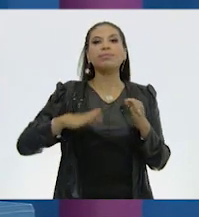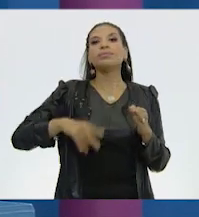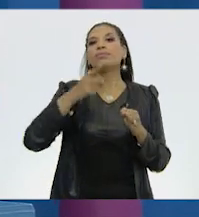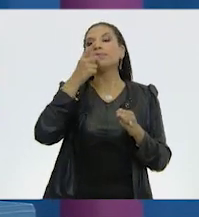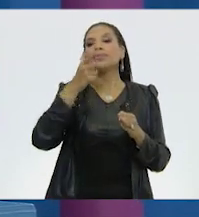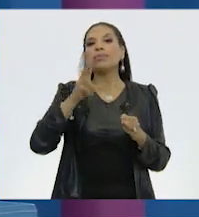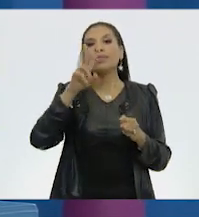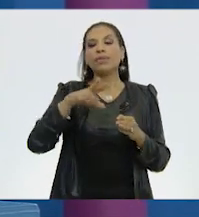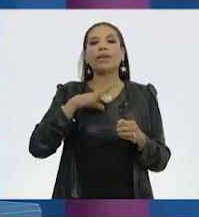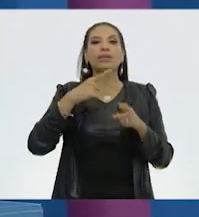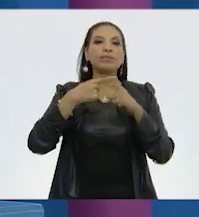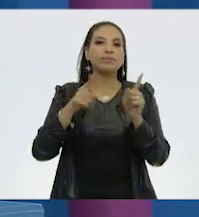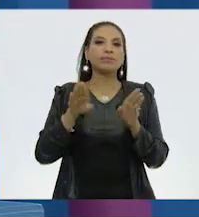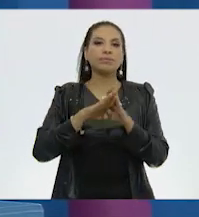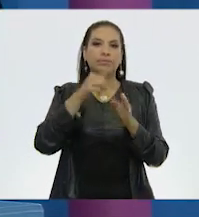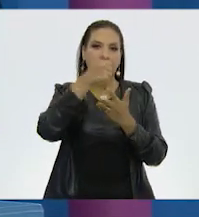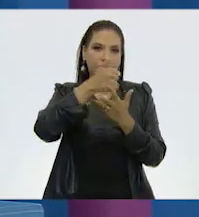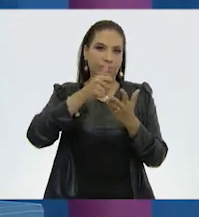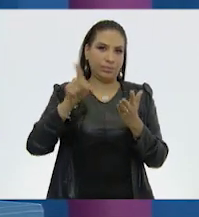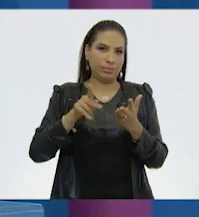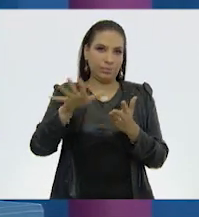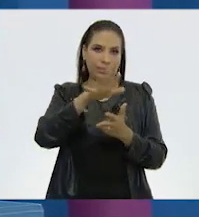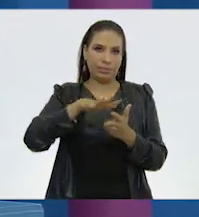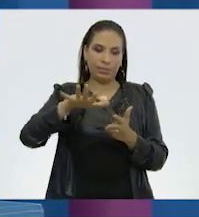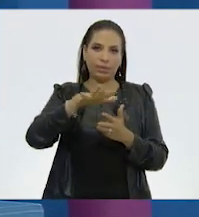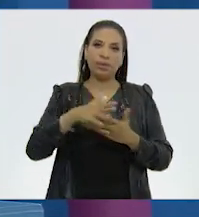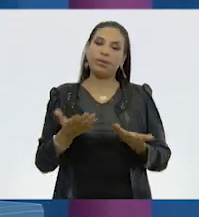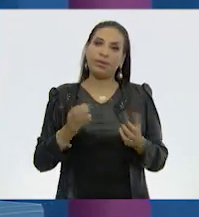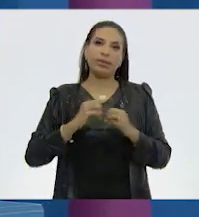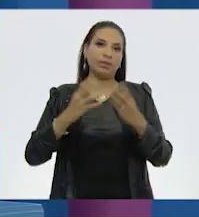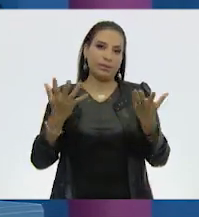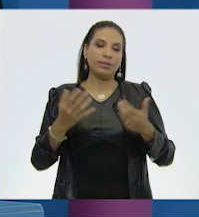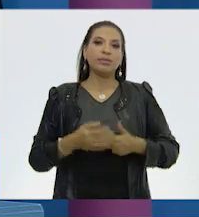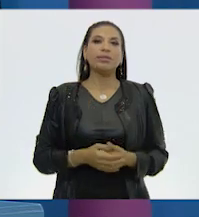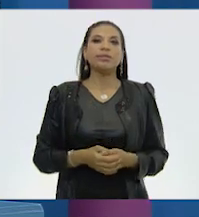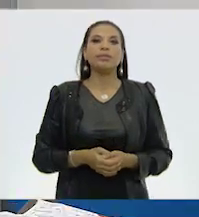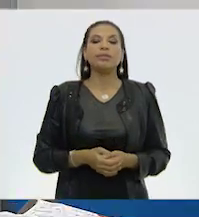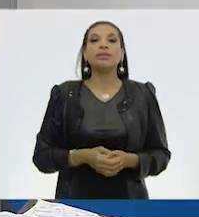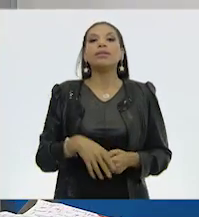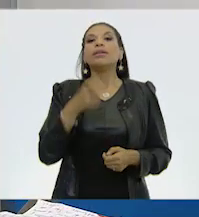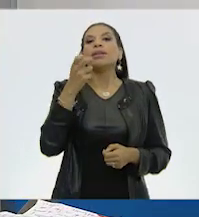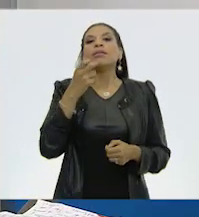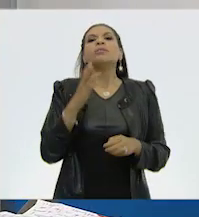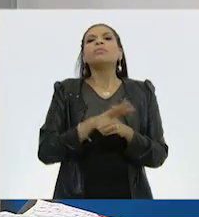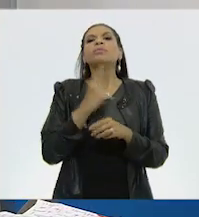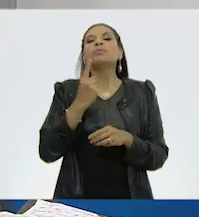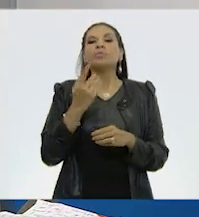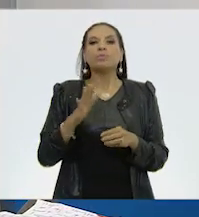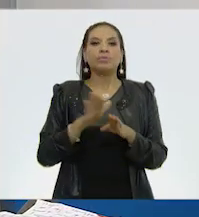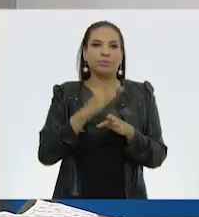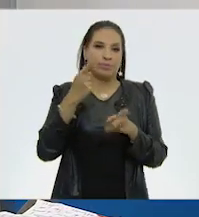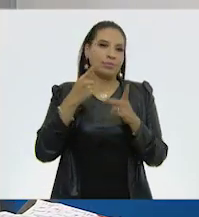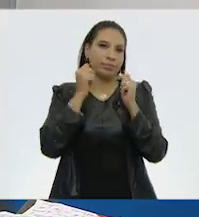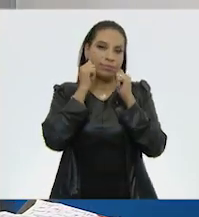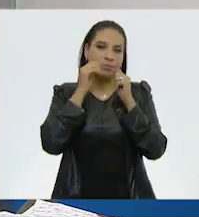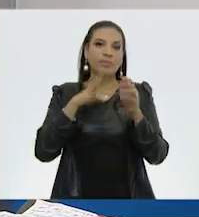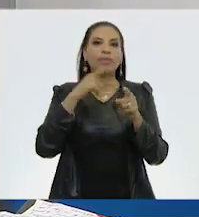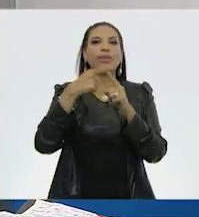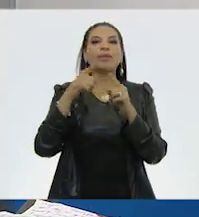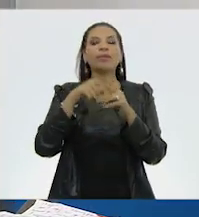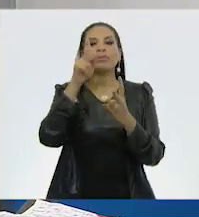mencionas difiere entre cada civilización. Por supuesto. Y esto se debe a que a pesar de